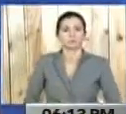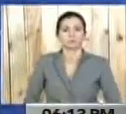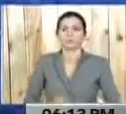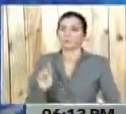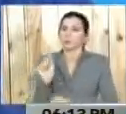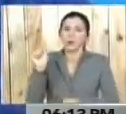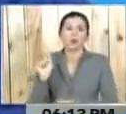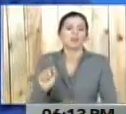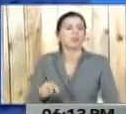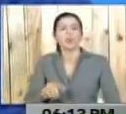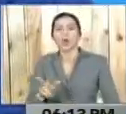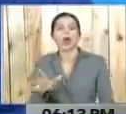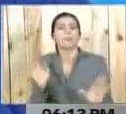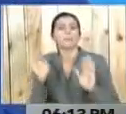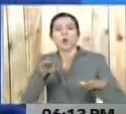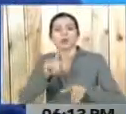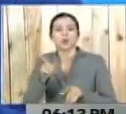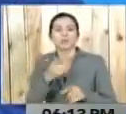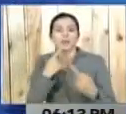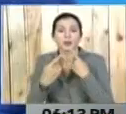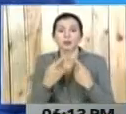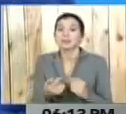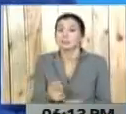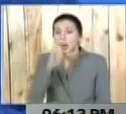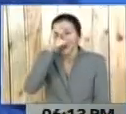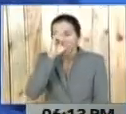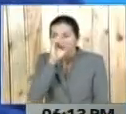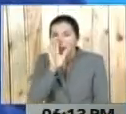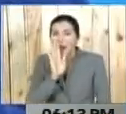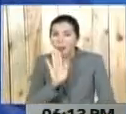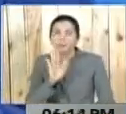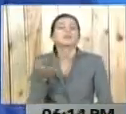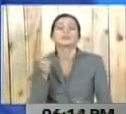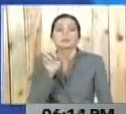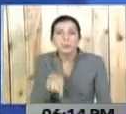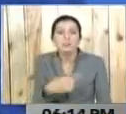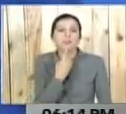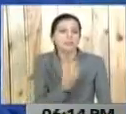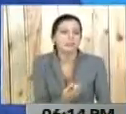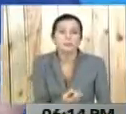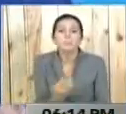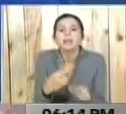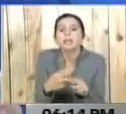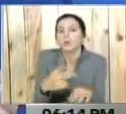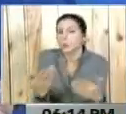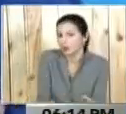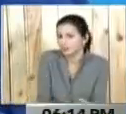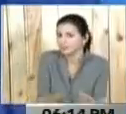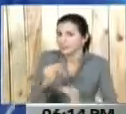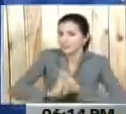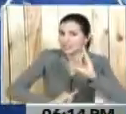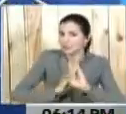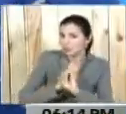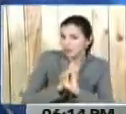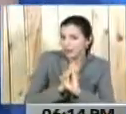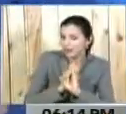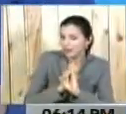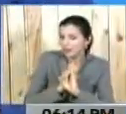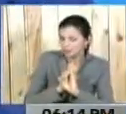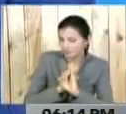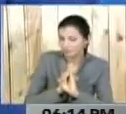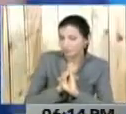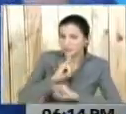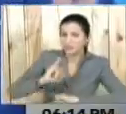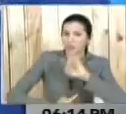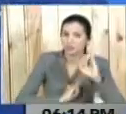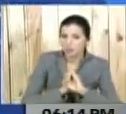del diálogo, al esfuerzo que se han haciendo. Y una amenaza, que es lo más grave, es los actores internacionales, que no es precisamente la comunidad